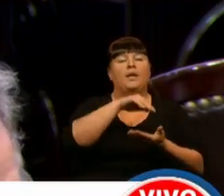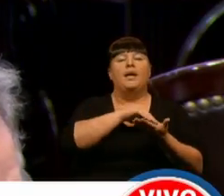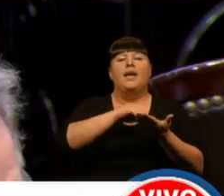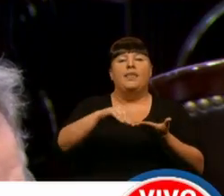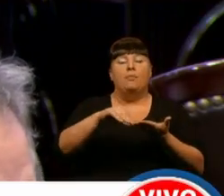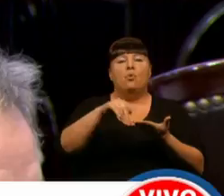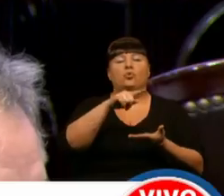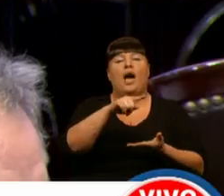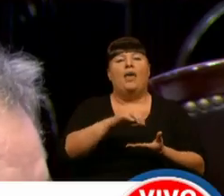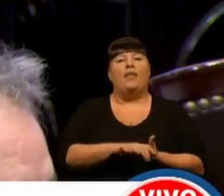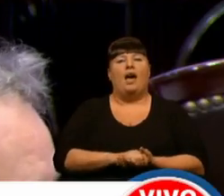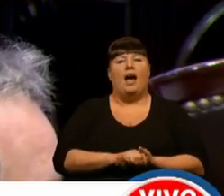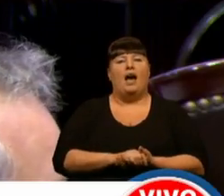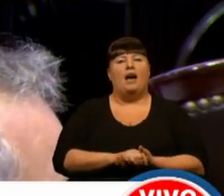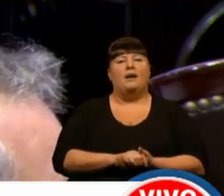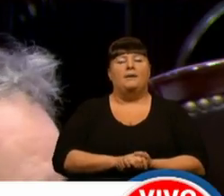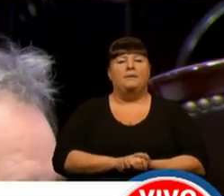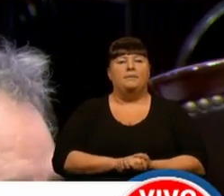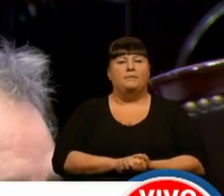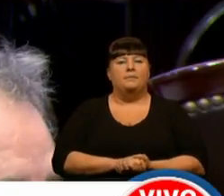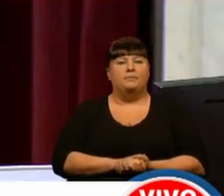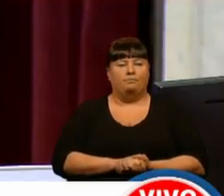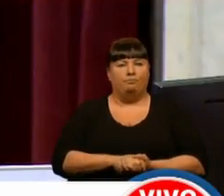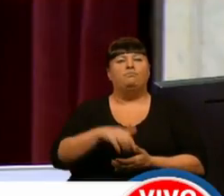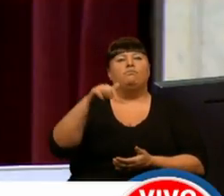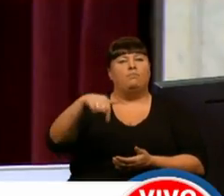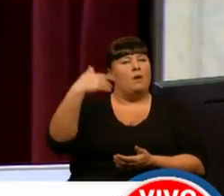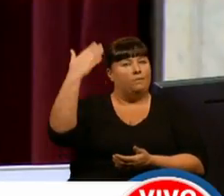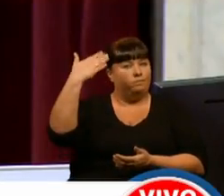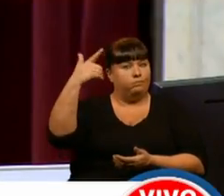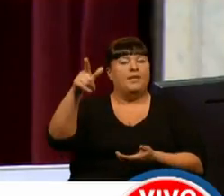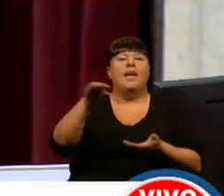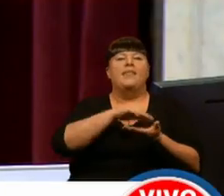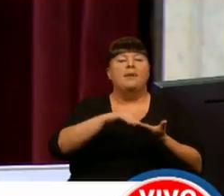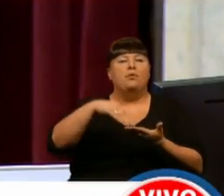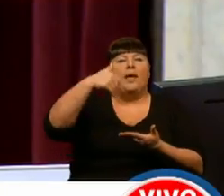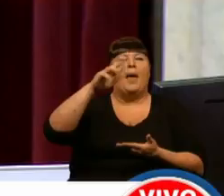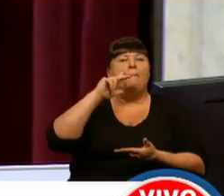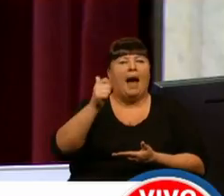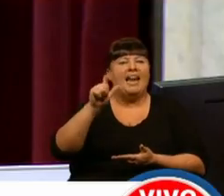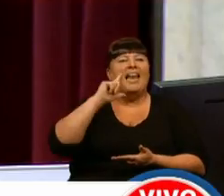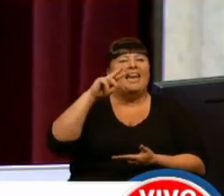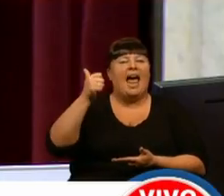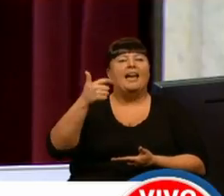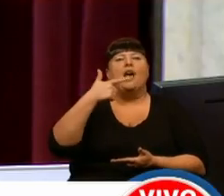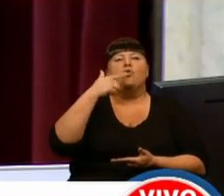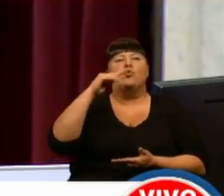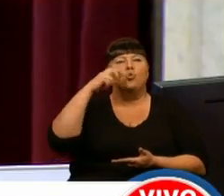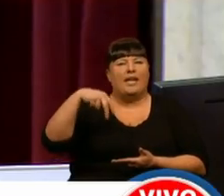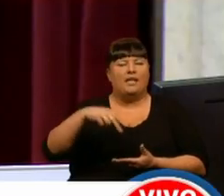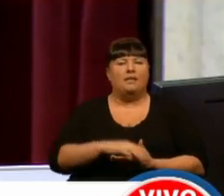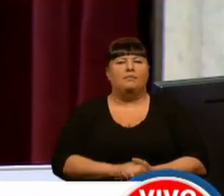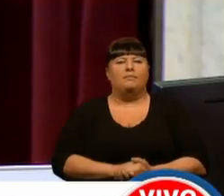la misma diputada liliana si en el uso de la palabra la diputada maría liliana swing